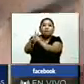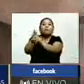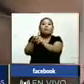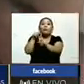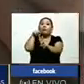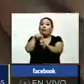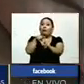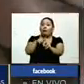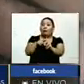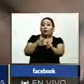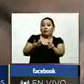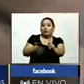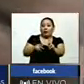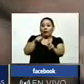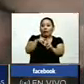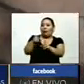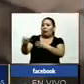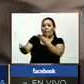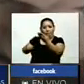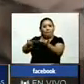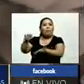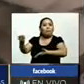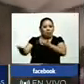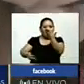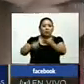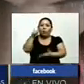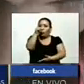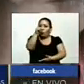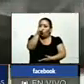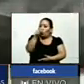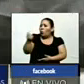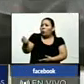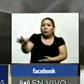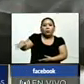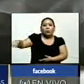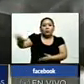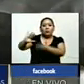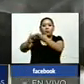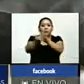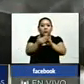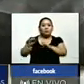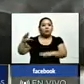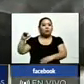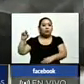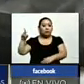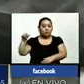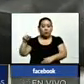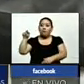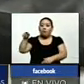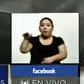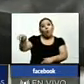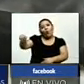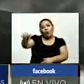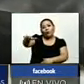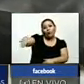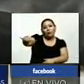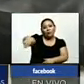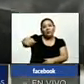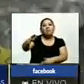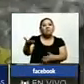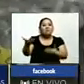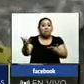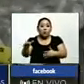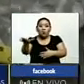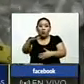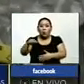uno de los sujetos que distribuye bastante droga en lo que es la zona de la colonia Ciudad Pacífica y la zona baja, ¿verdad? Estamos hablando